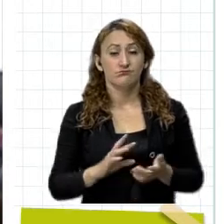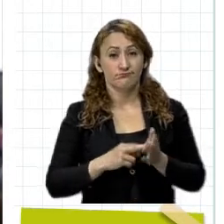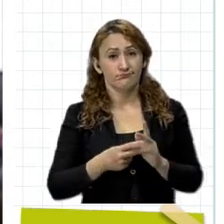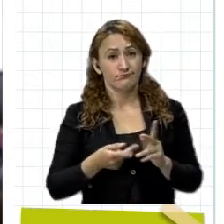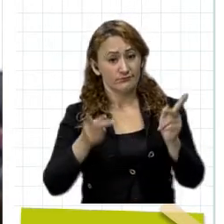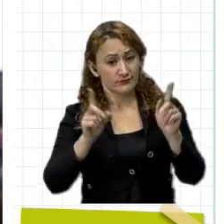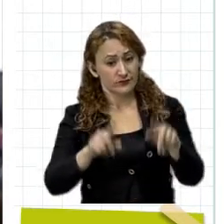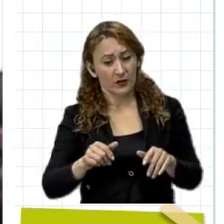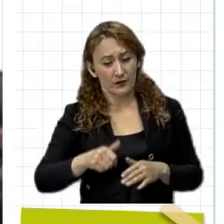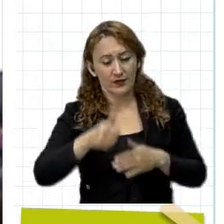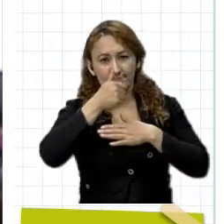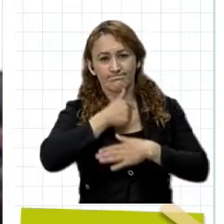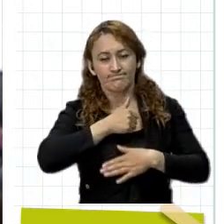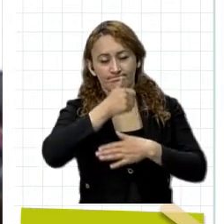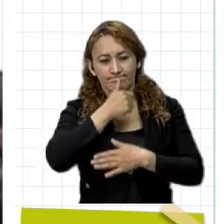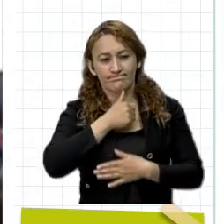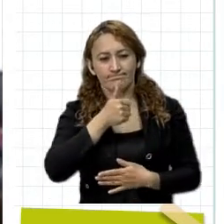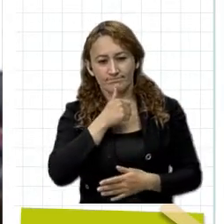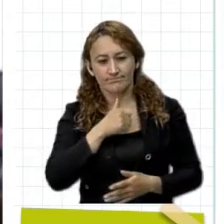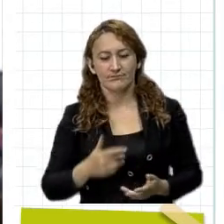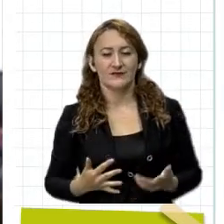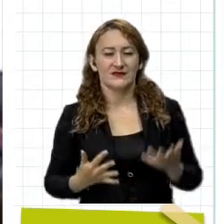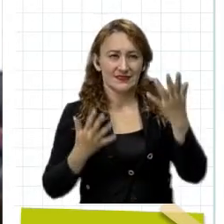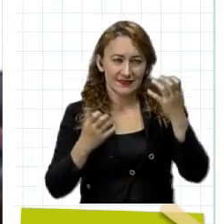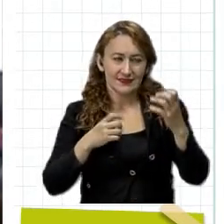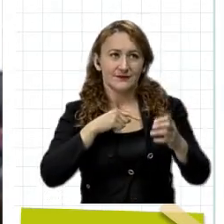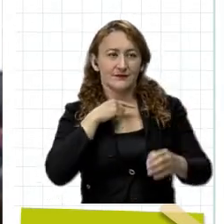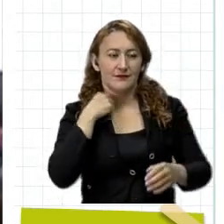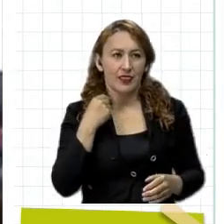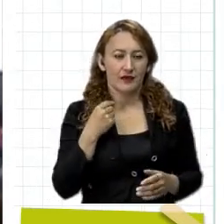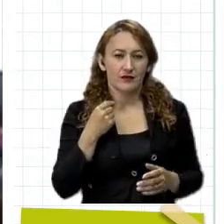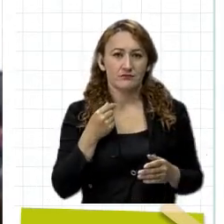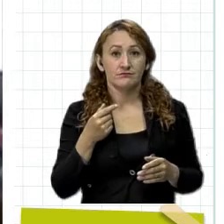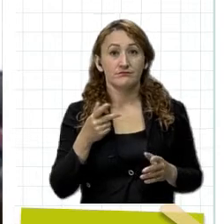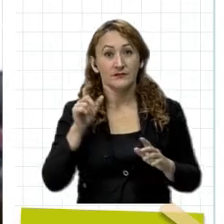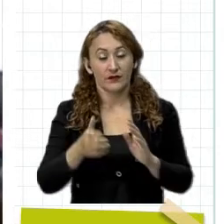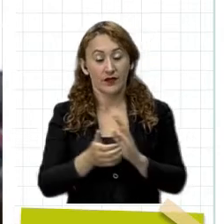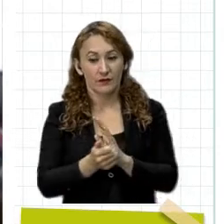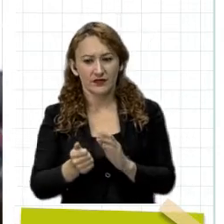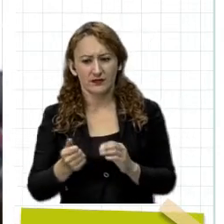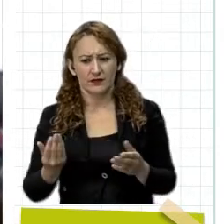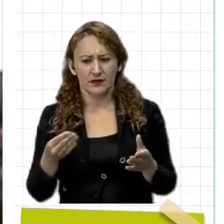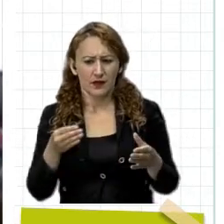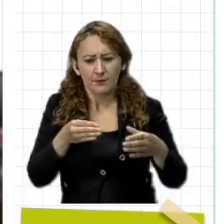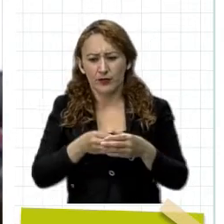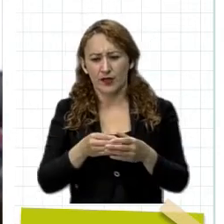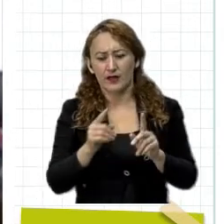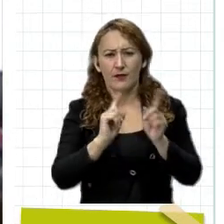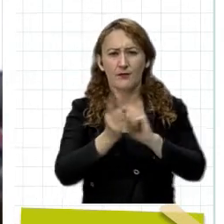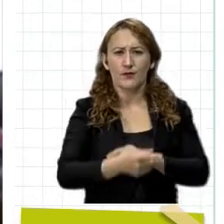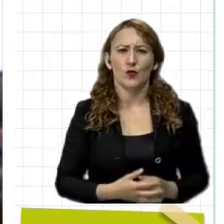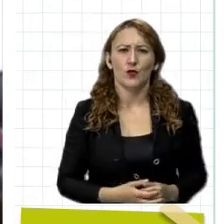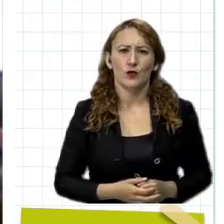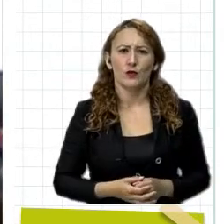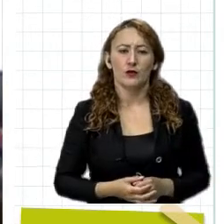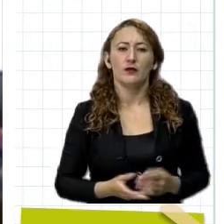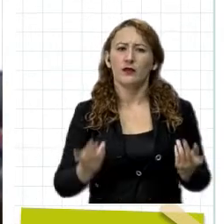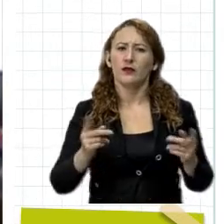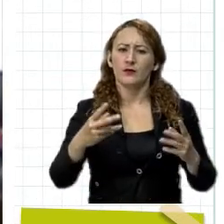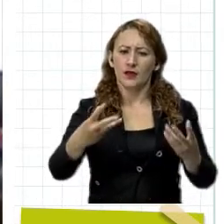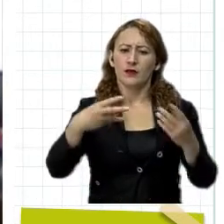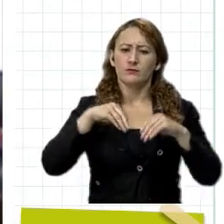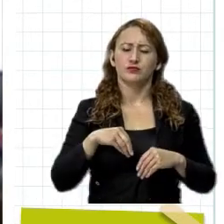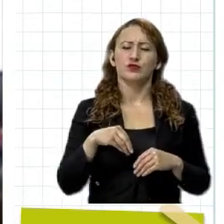tolerancia a la frustración, capacidad adaptativa al cambio y la adopción de lo que llama Pierre